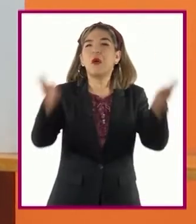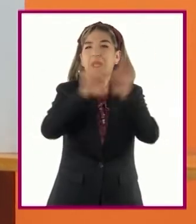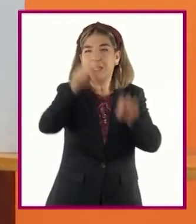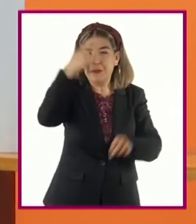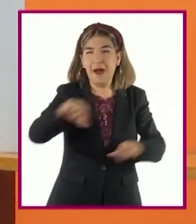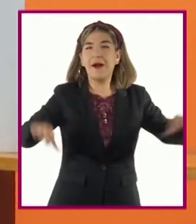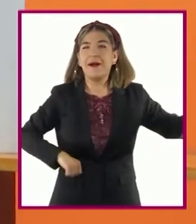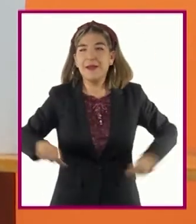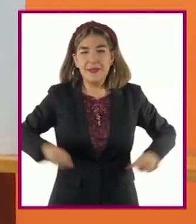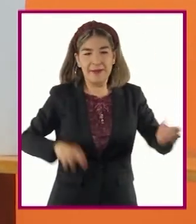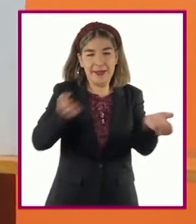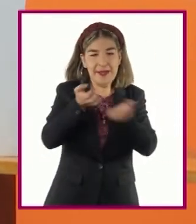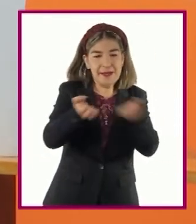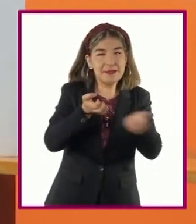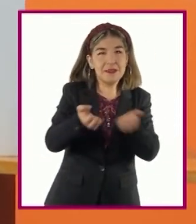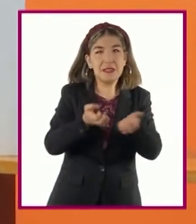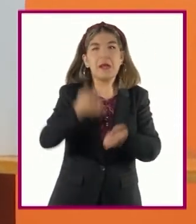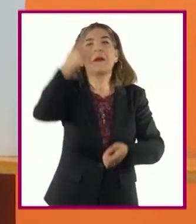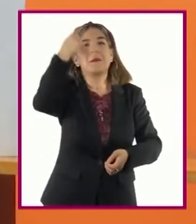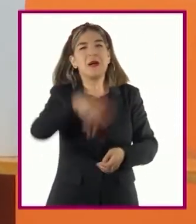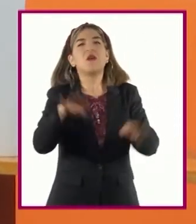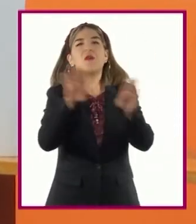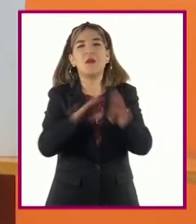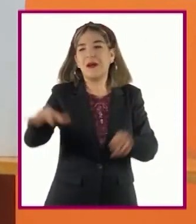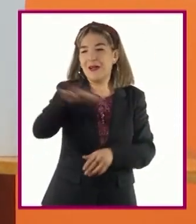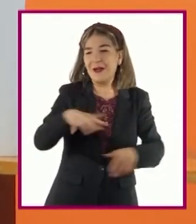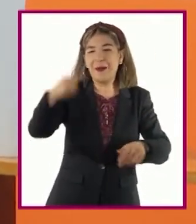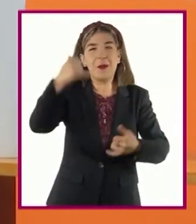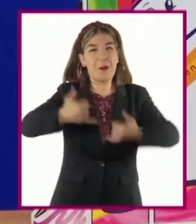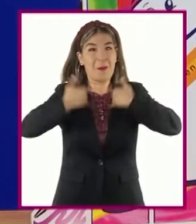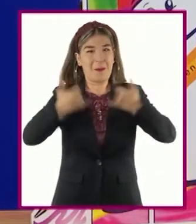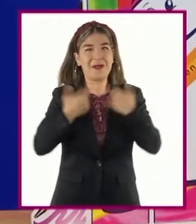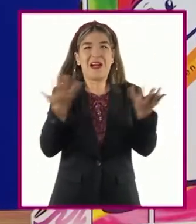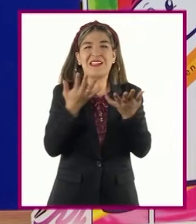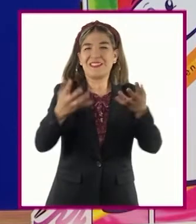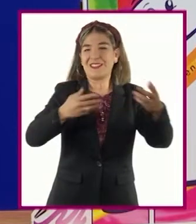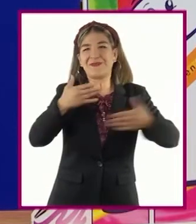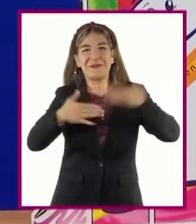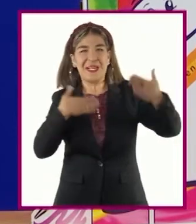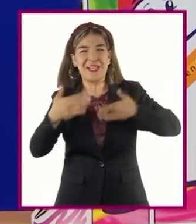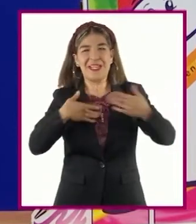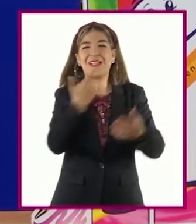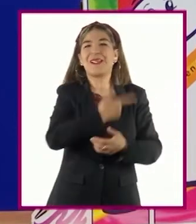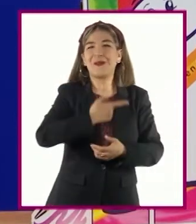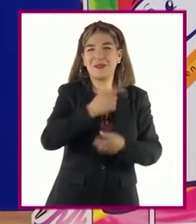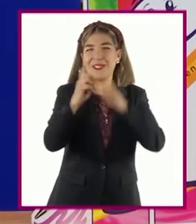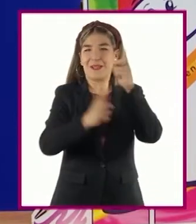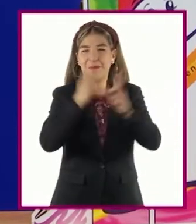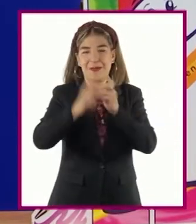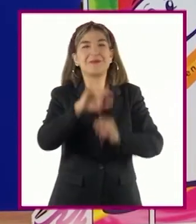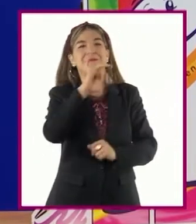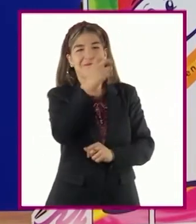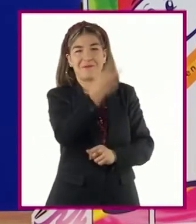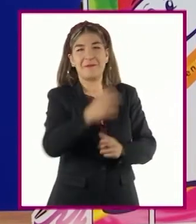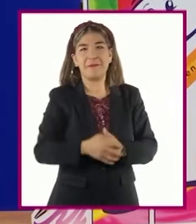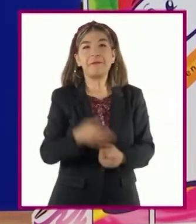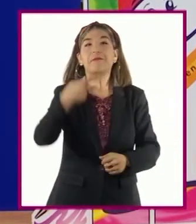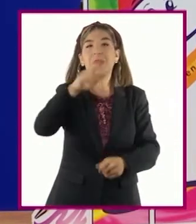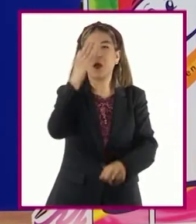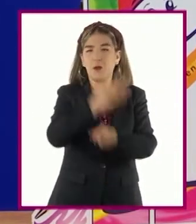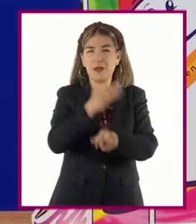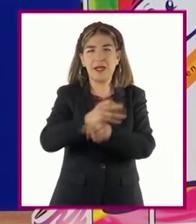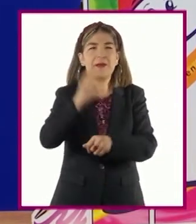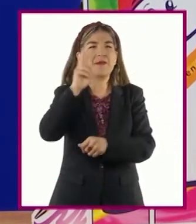esta etapa y de buscar maneras para que sea divertido practicarlo. Así es, pero